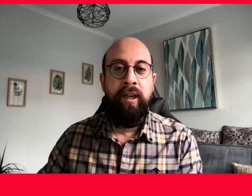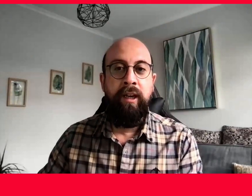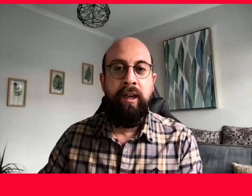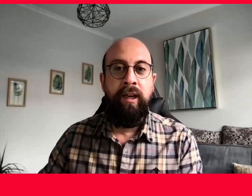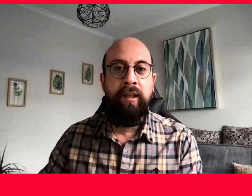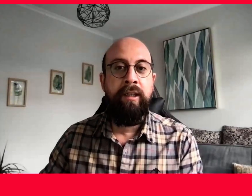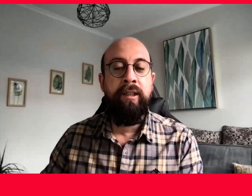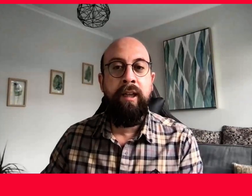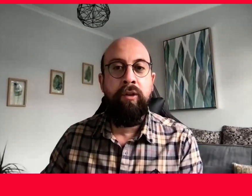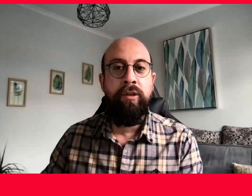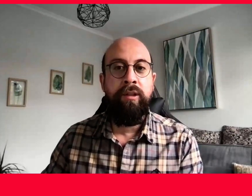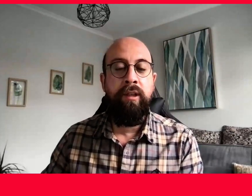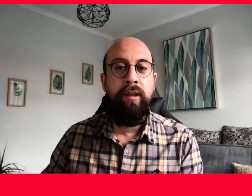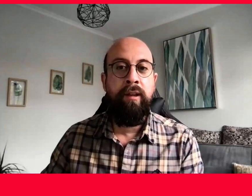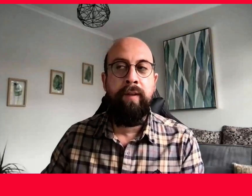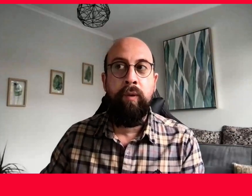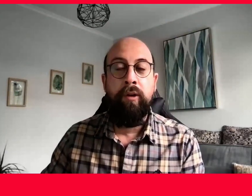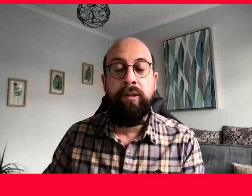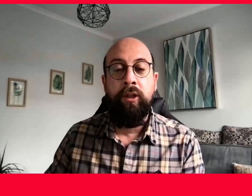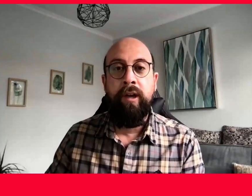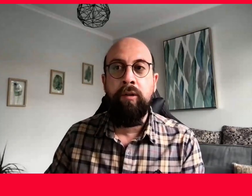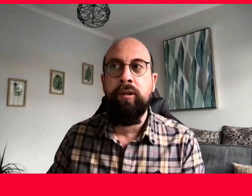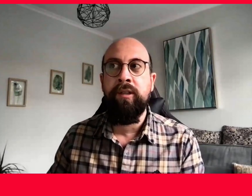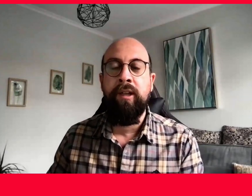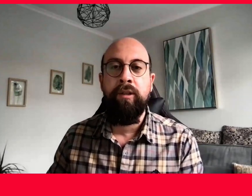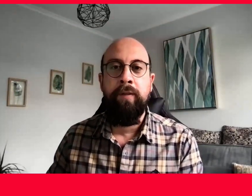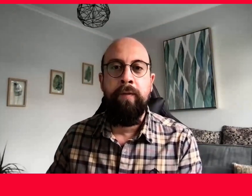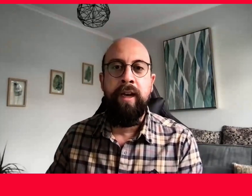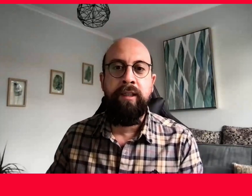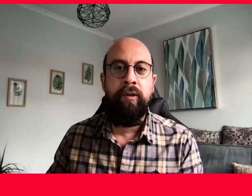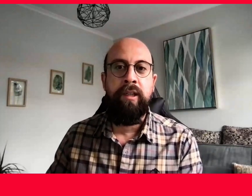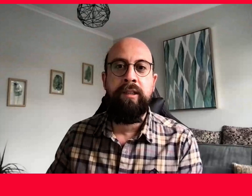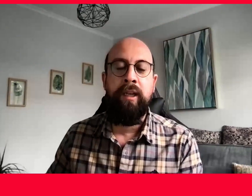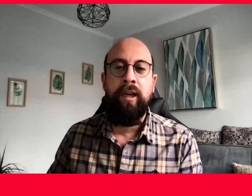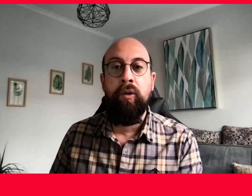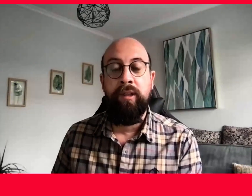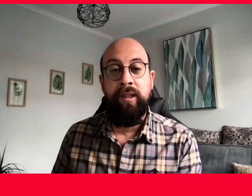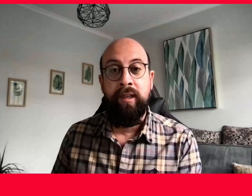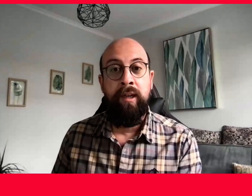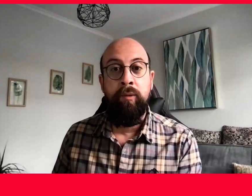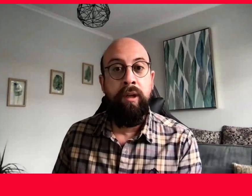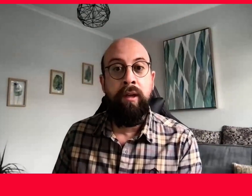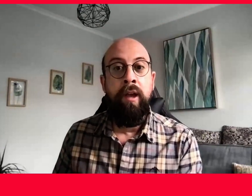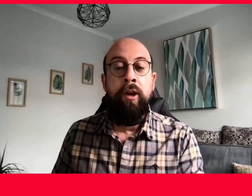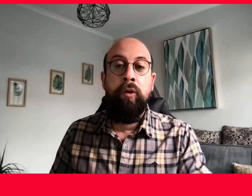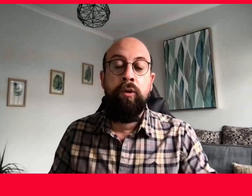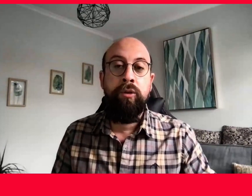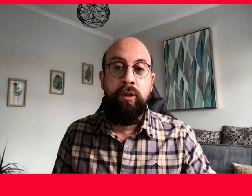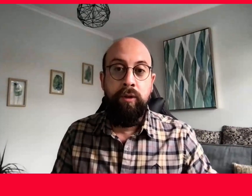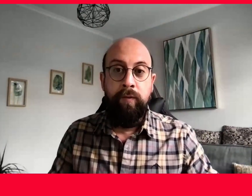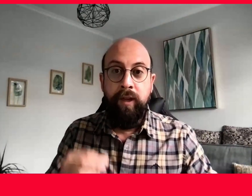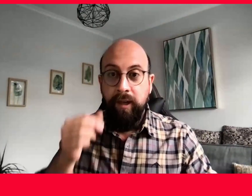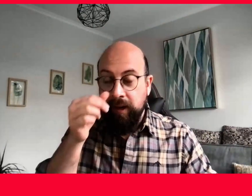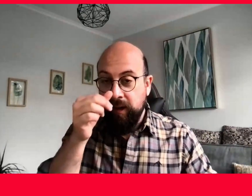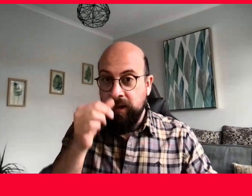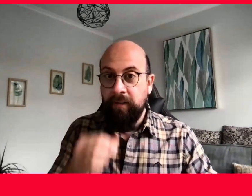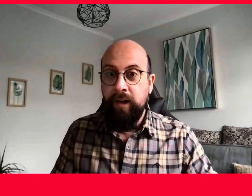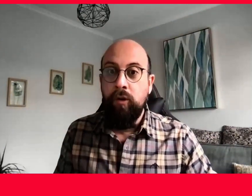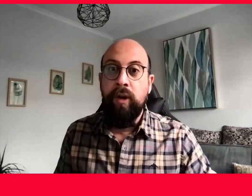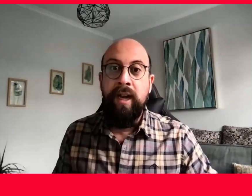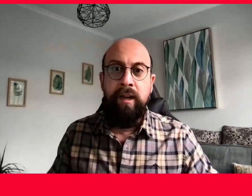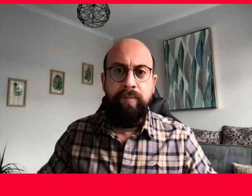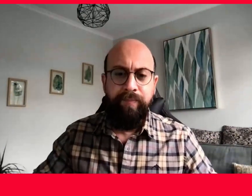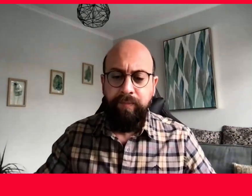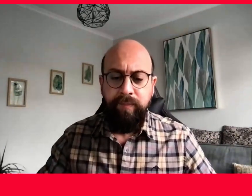estudios de tercera dosis de vacunados Sinovac con tercera dosis Pfizer o AstraZeneca o lo que sea. Tenemos que nosotros ver a